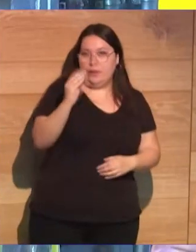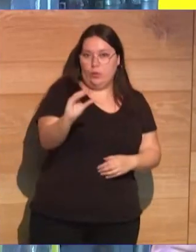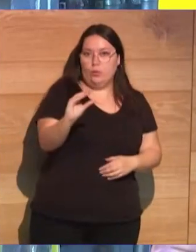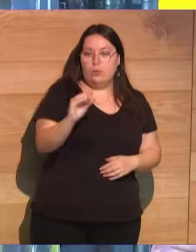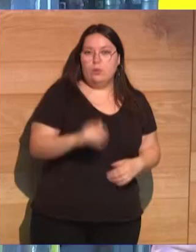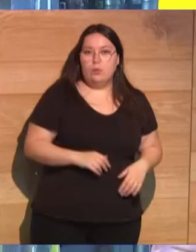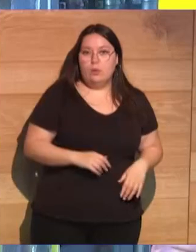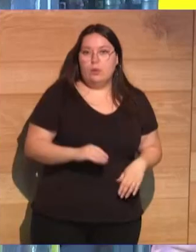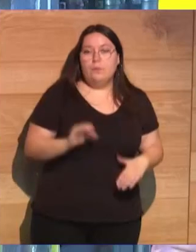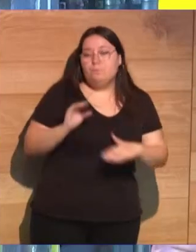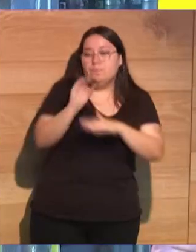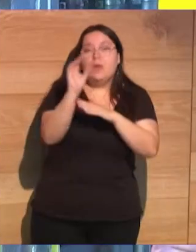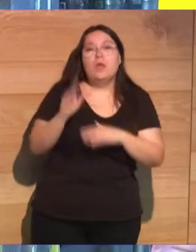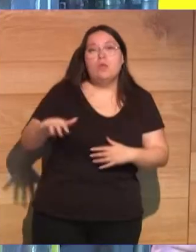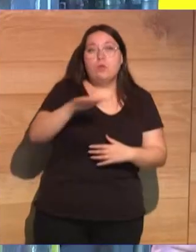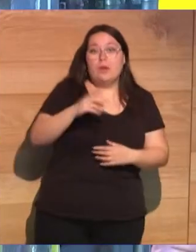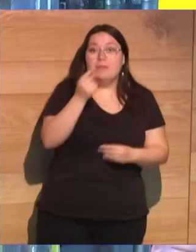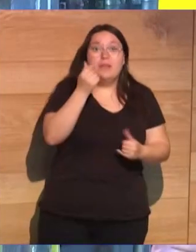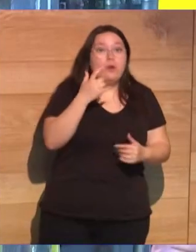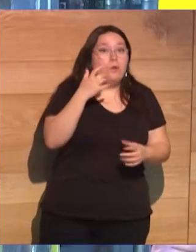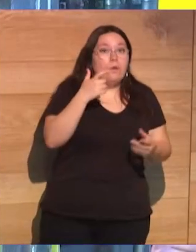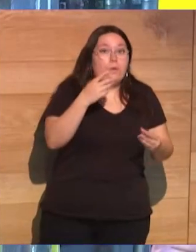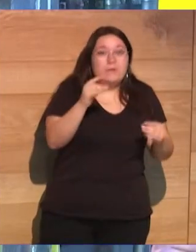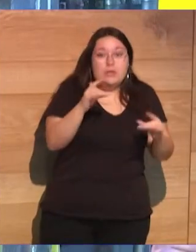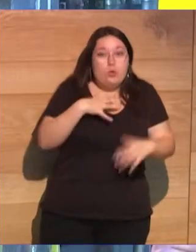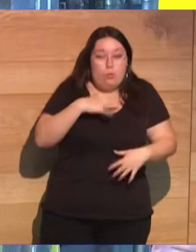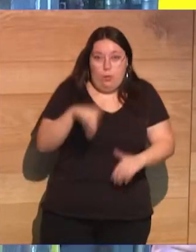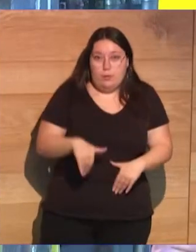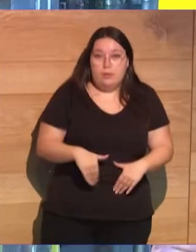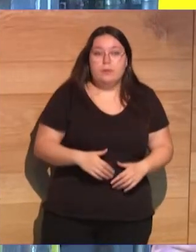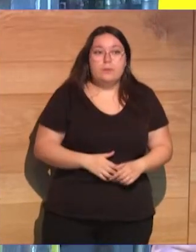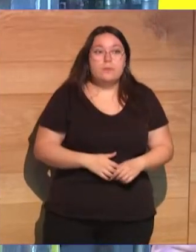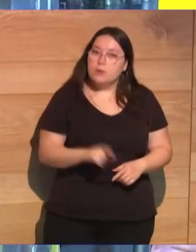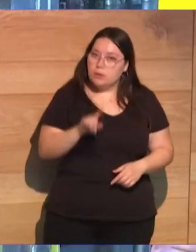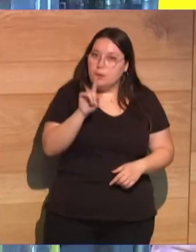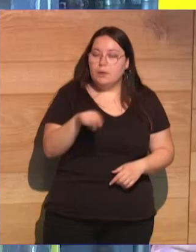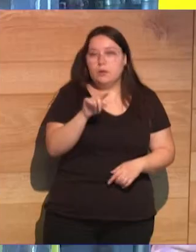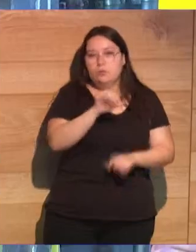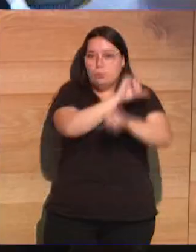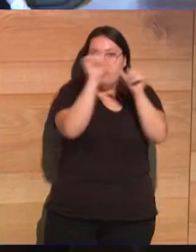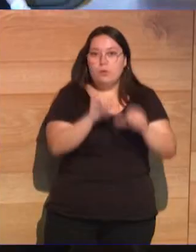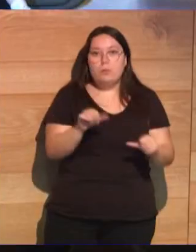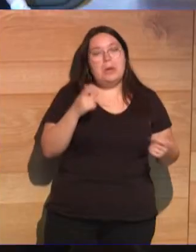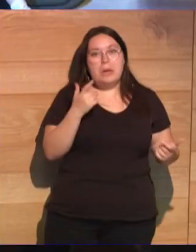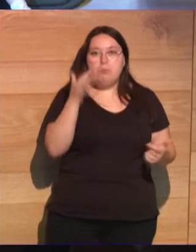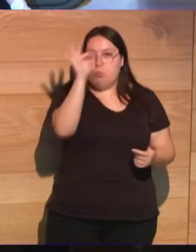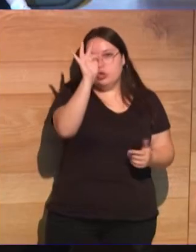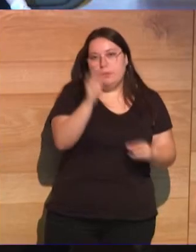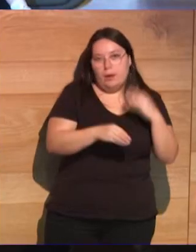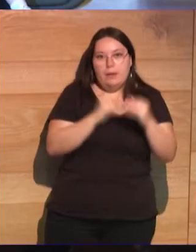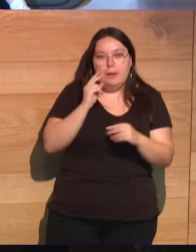financiación en zonas donde no llega el dinero físico también. Entonces, bueno, es otra manera de ver el vaso medio lleno, en este